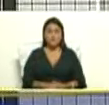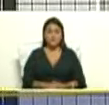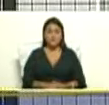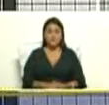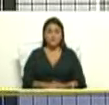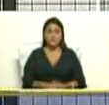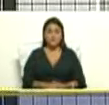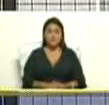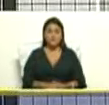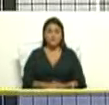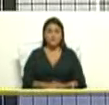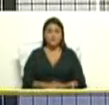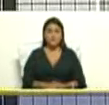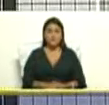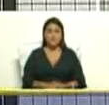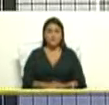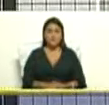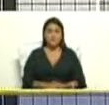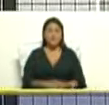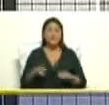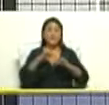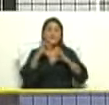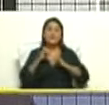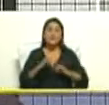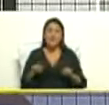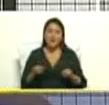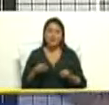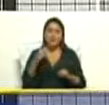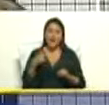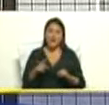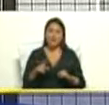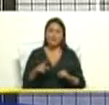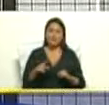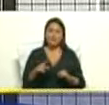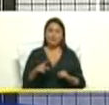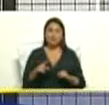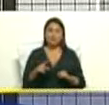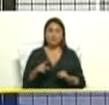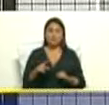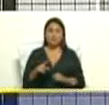político la felicidad que